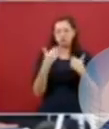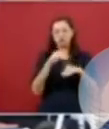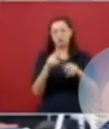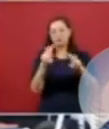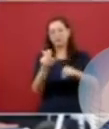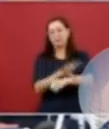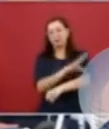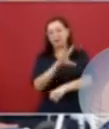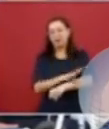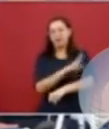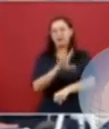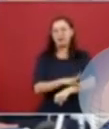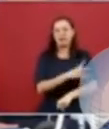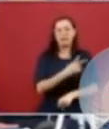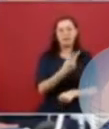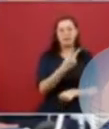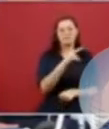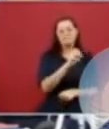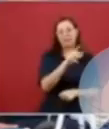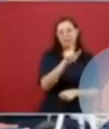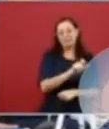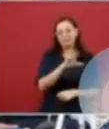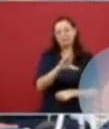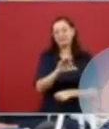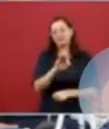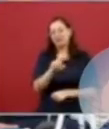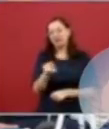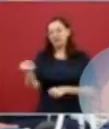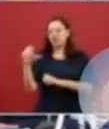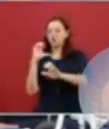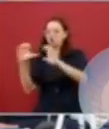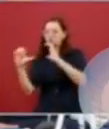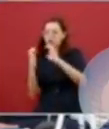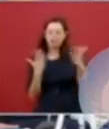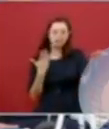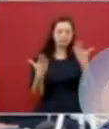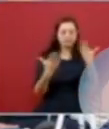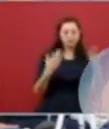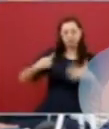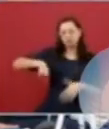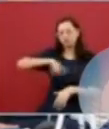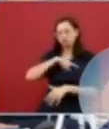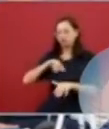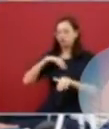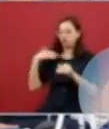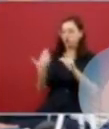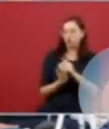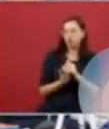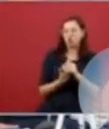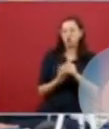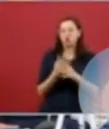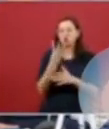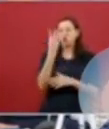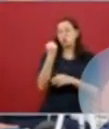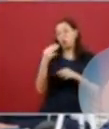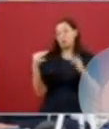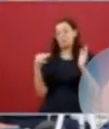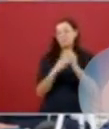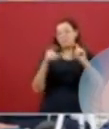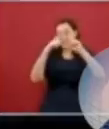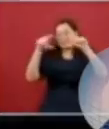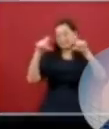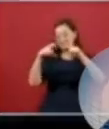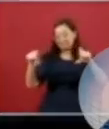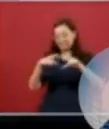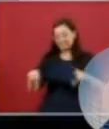energético versus telecomunicaciones. Lo hicimos revisando un archivo del gobierno de 9,000 renglones. Las cifras